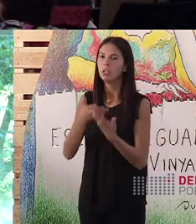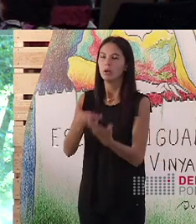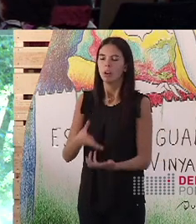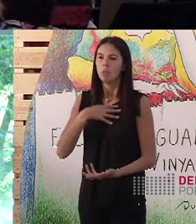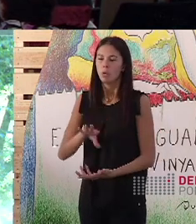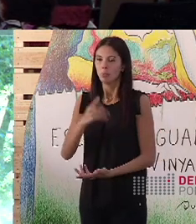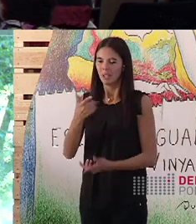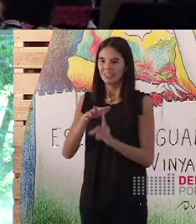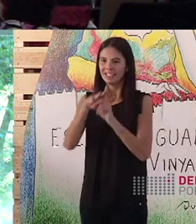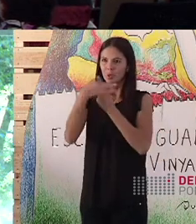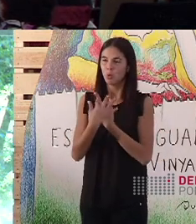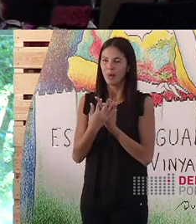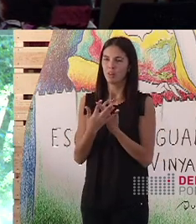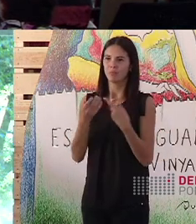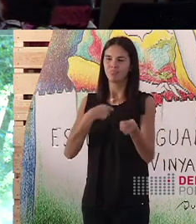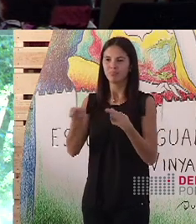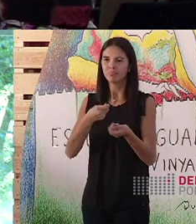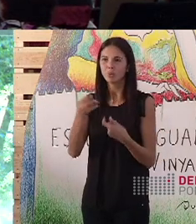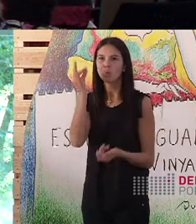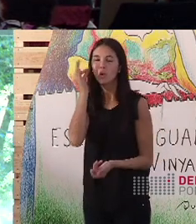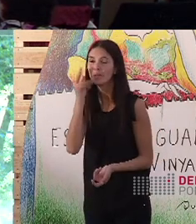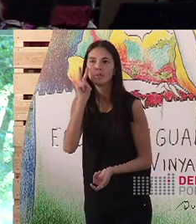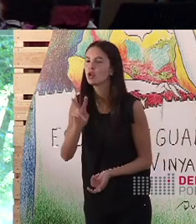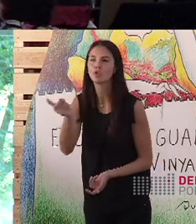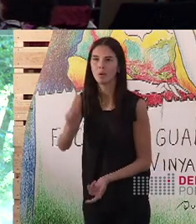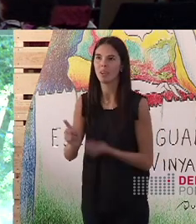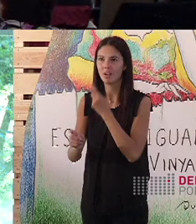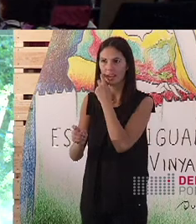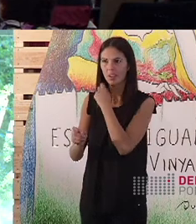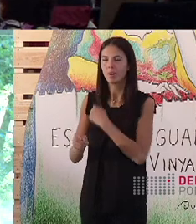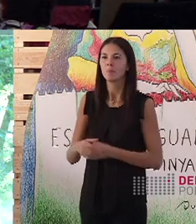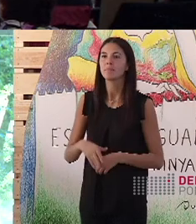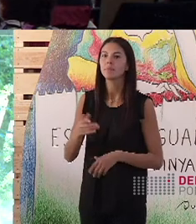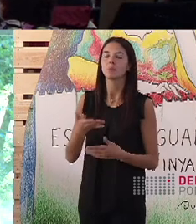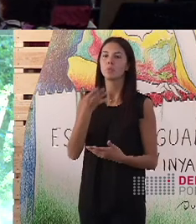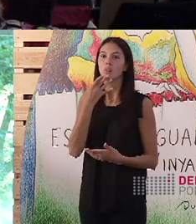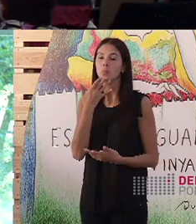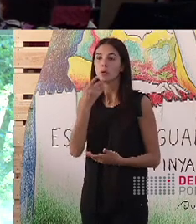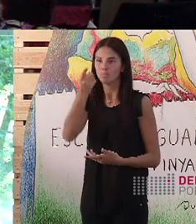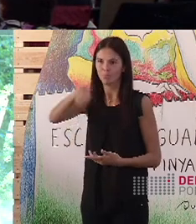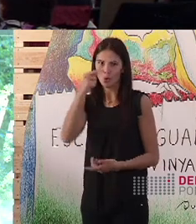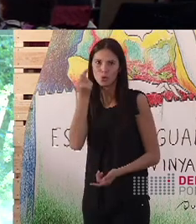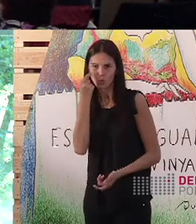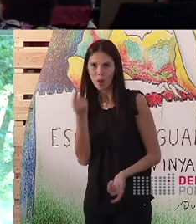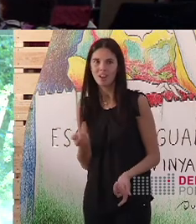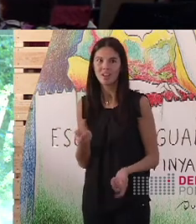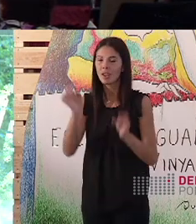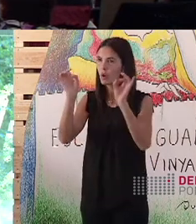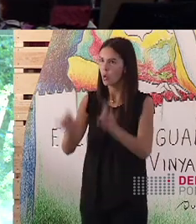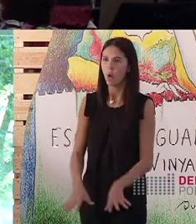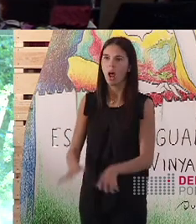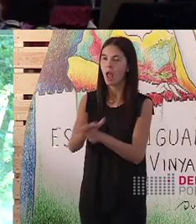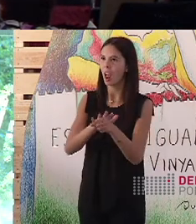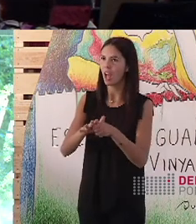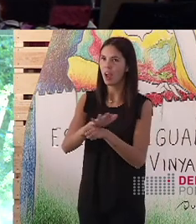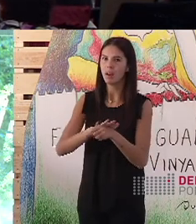ante unha situación de trata e non vela diante. Non a vemos diante. Vos soa, unha vez máis, como pasou no ámbito da violencia de